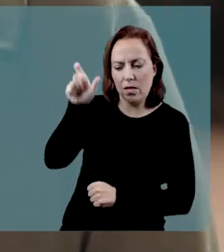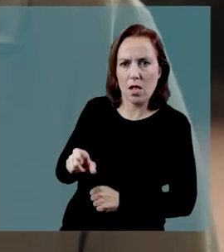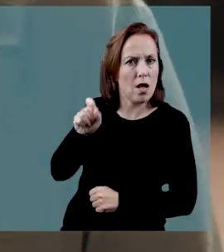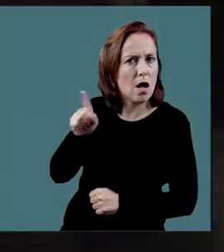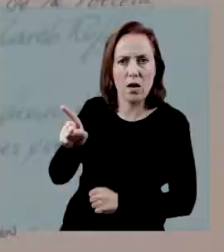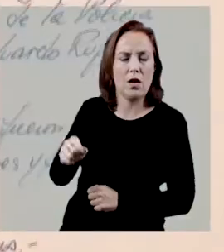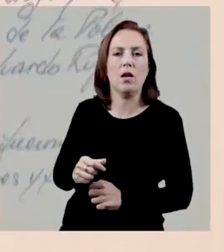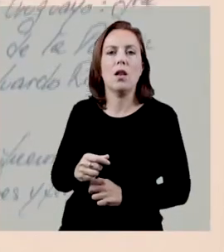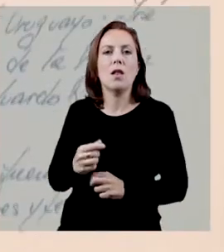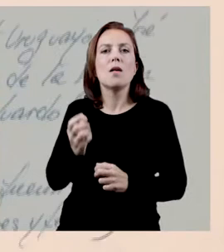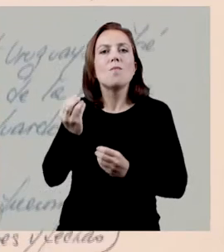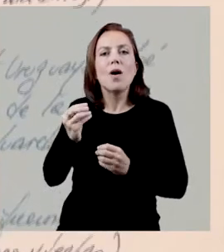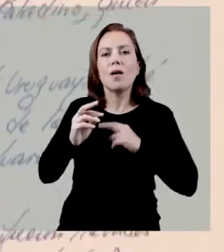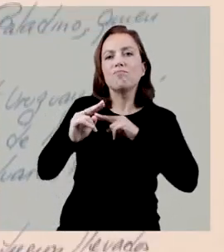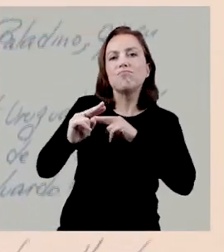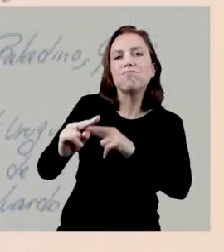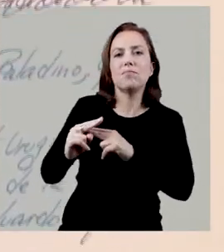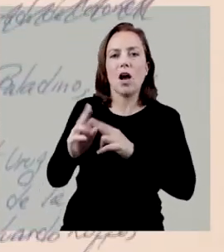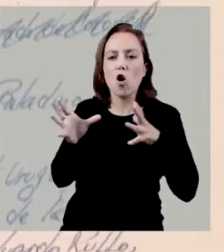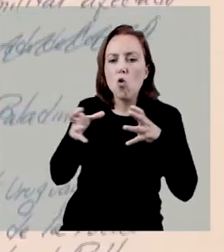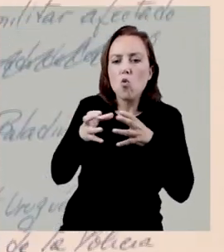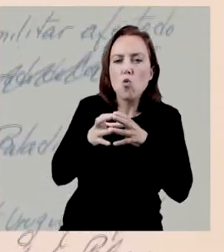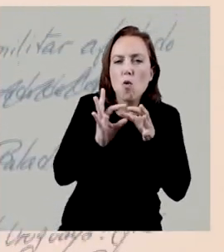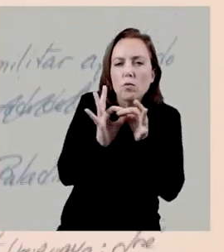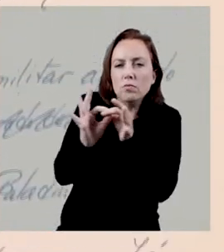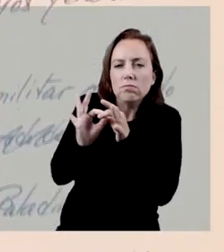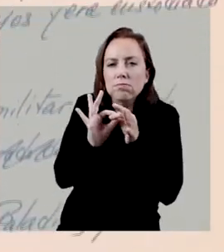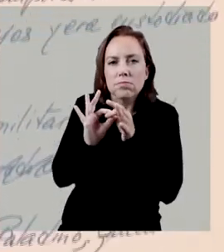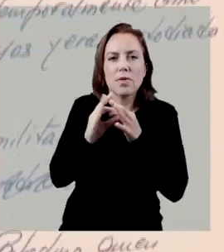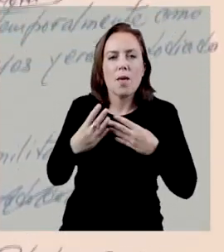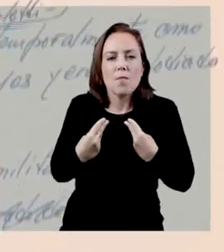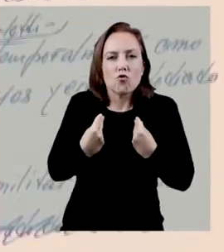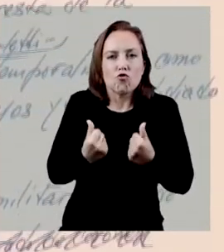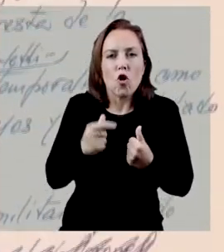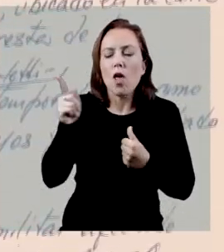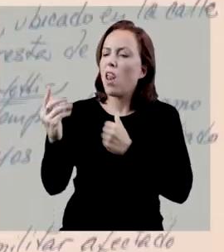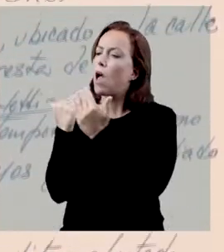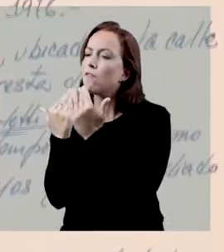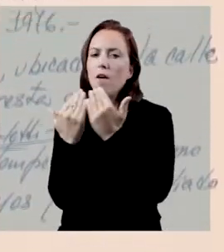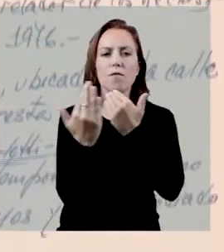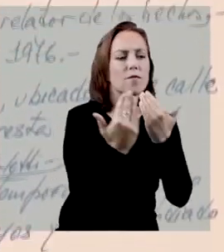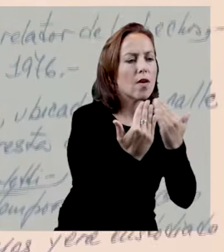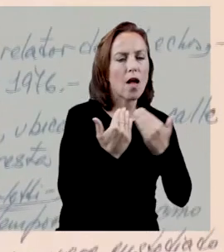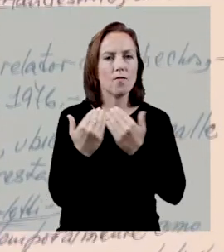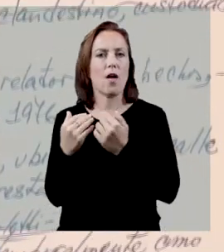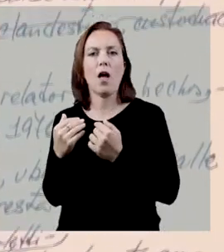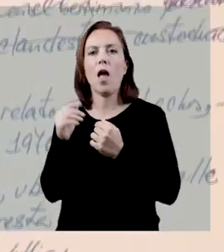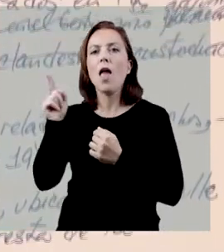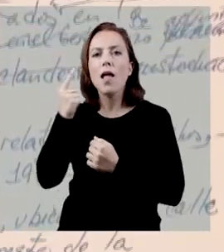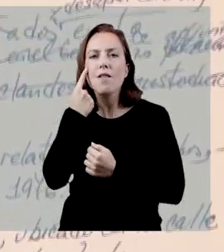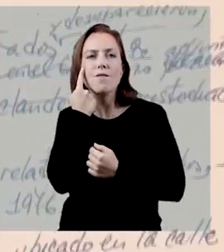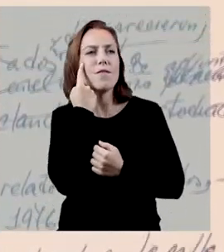ver, emocional del grupo, ¿no? Él hablaba con todo el mundo, él veía cosas que los demás no